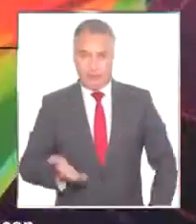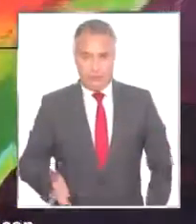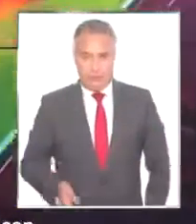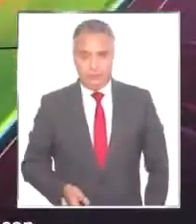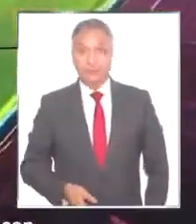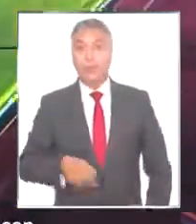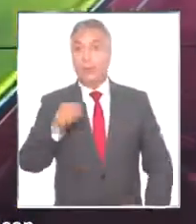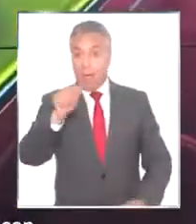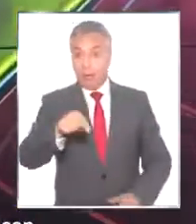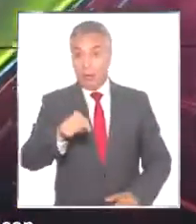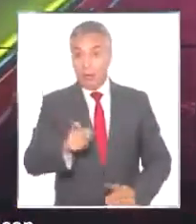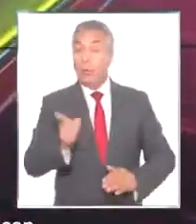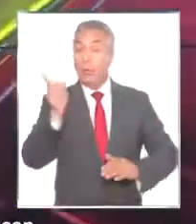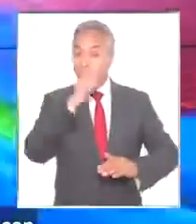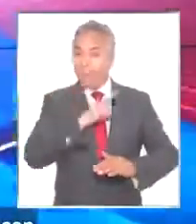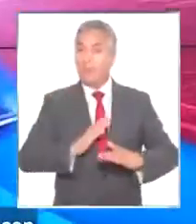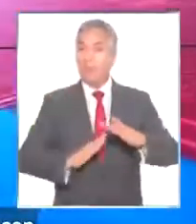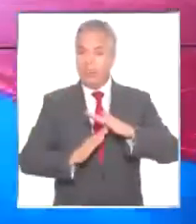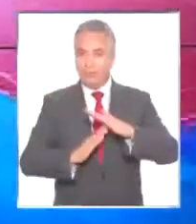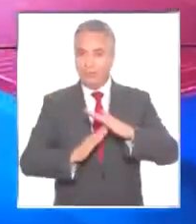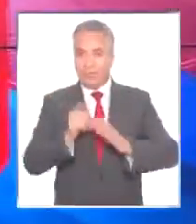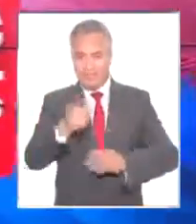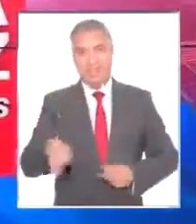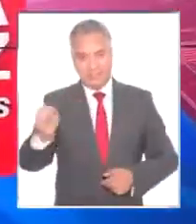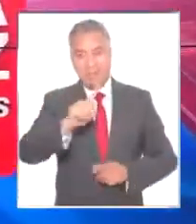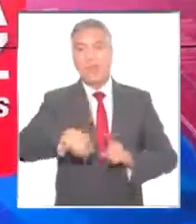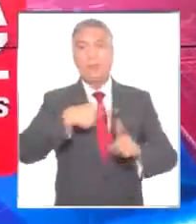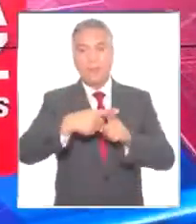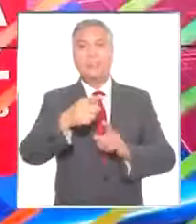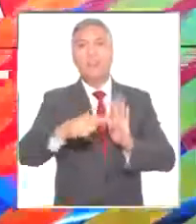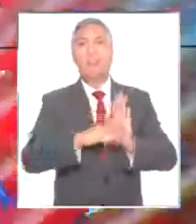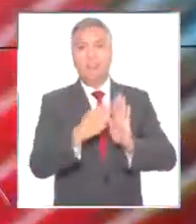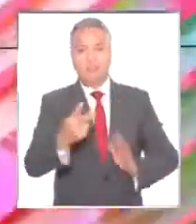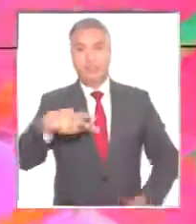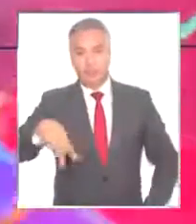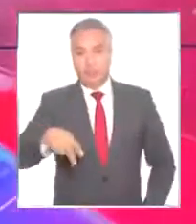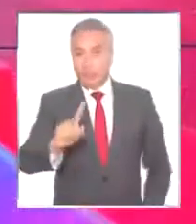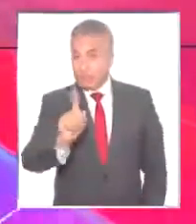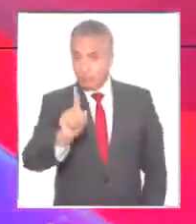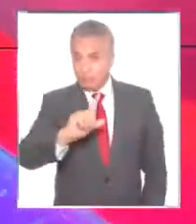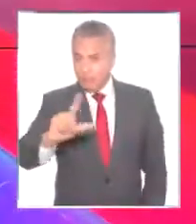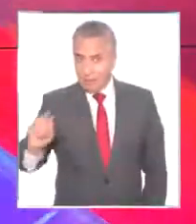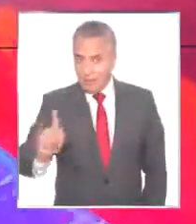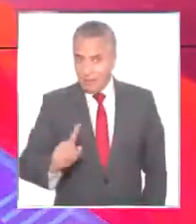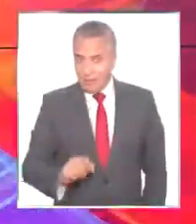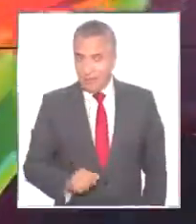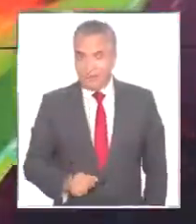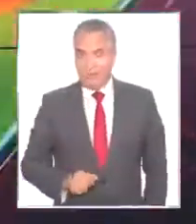Vamos ahora a la última pausa y regresamos con más Portavoz Noticias. No se vaya.